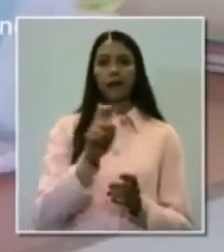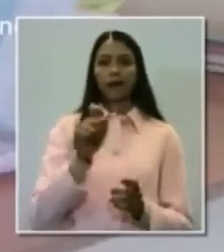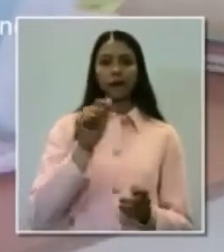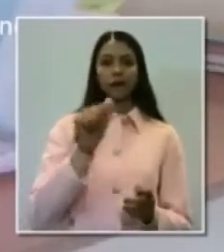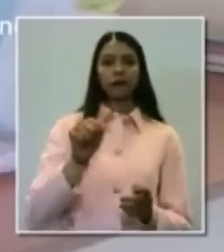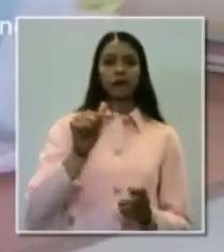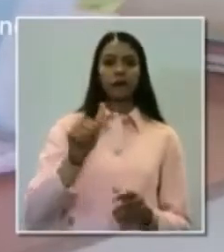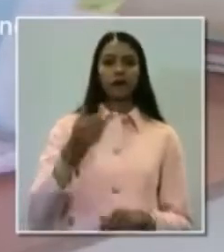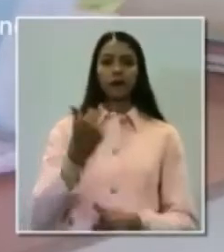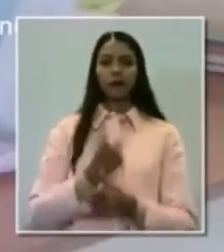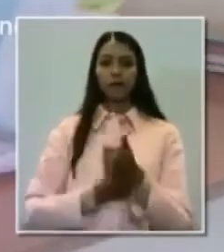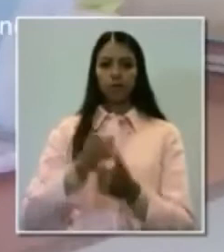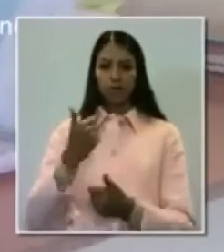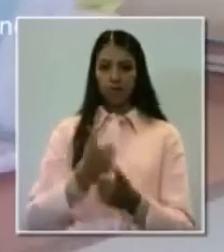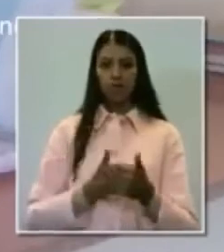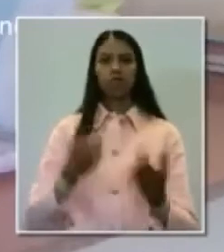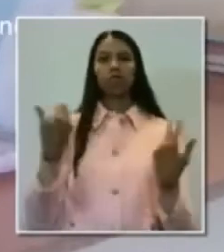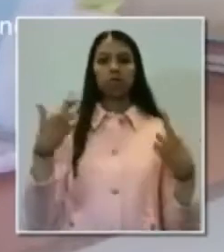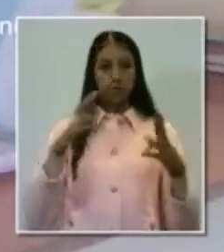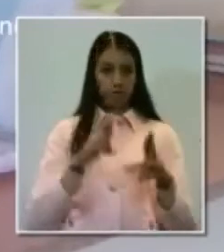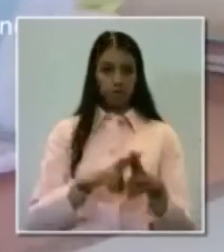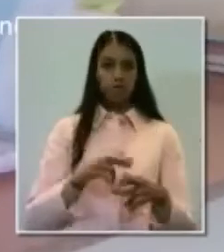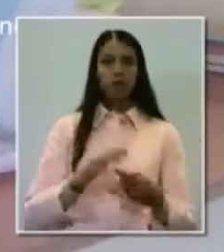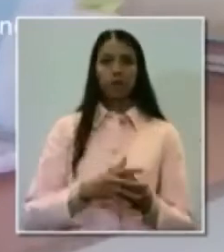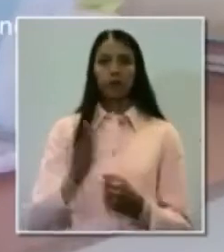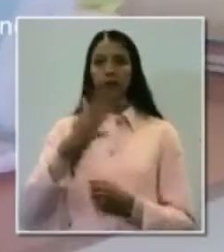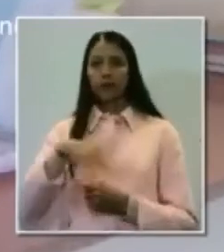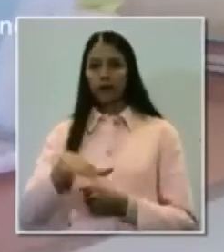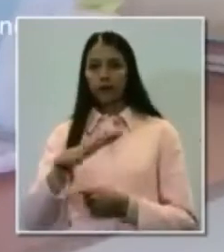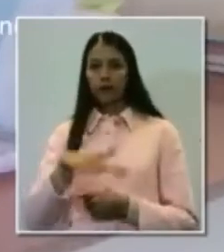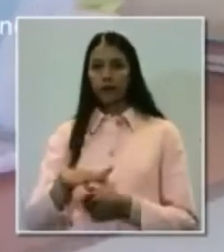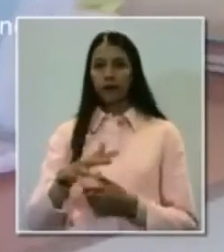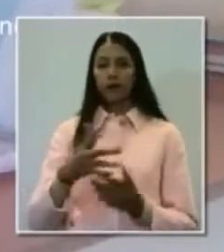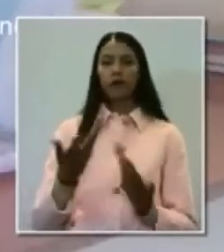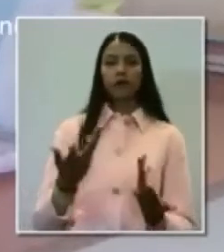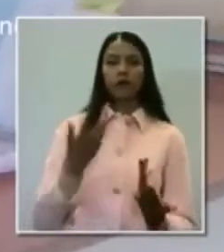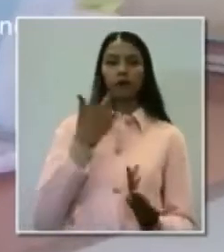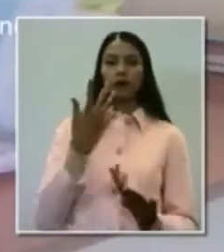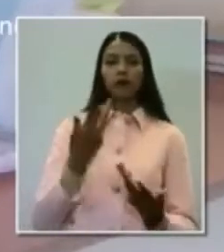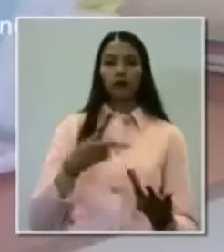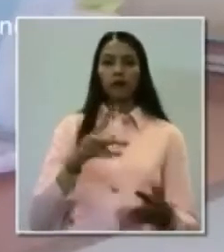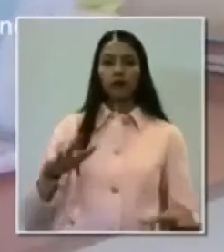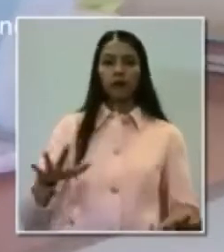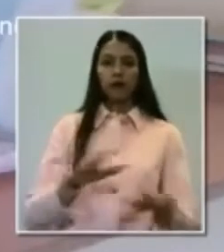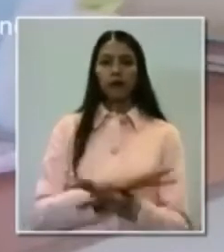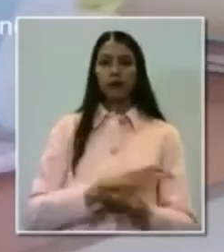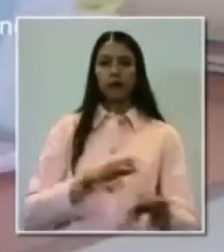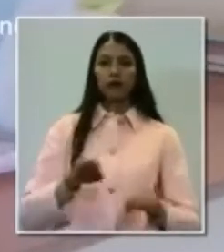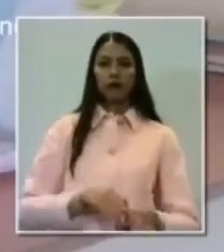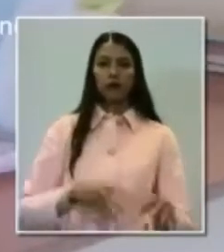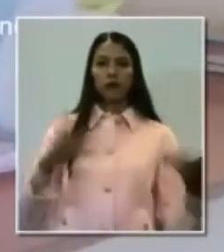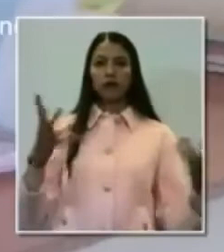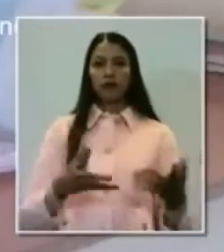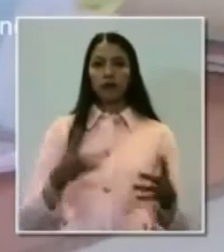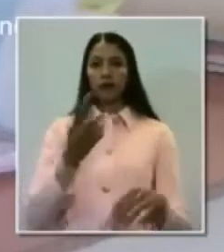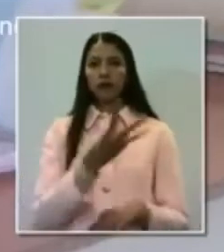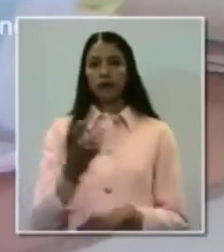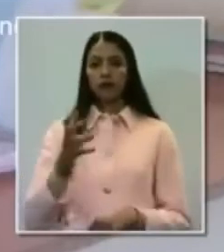1,117 aspirantes, es decir, 1,117 maestros buscaban su cambio de centro de trabajo, se realizaron